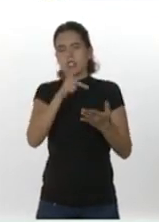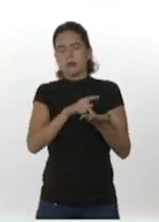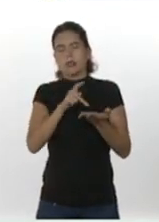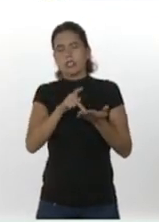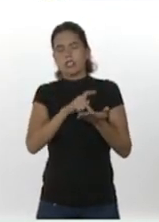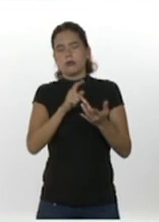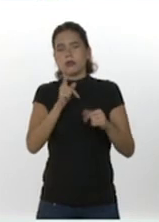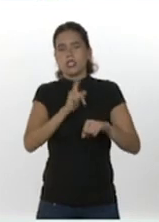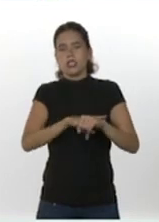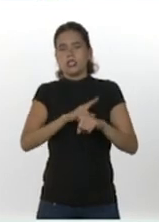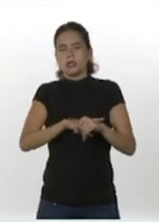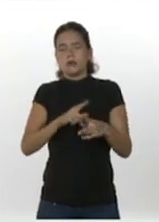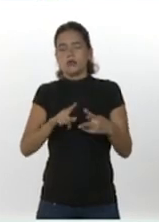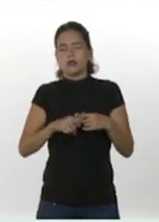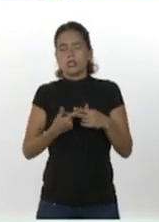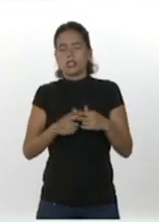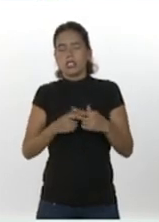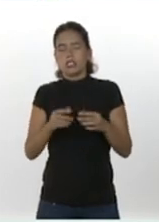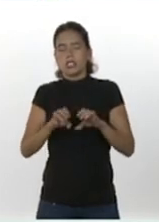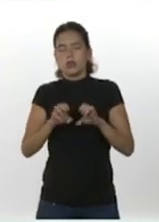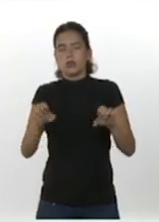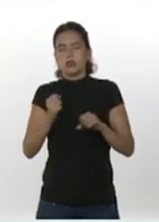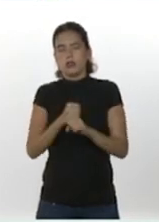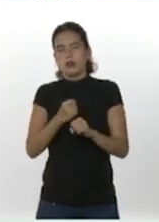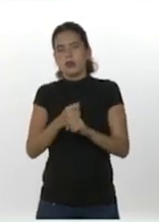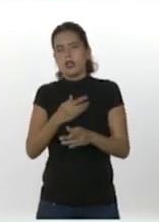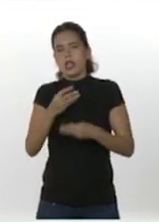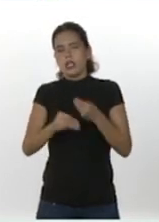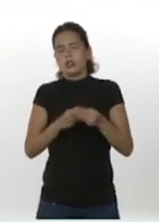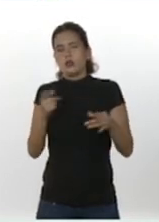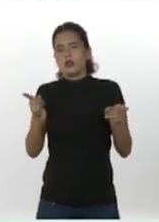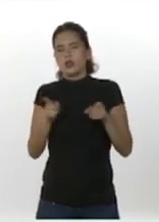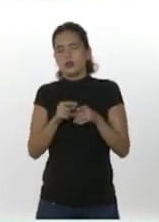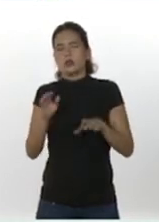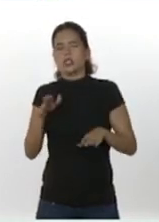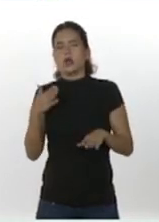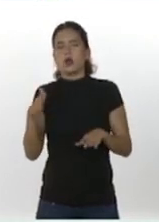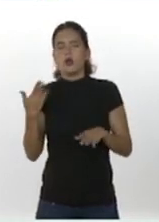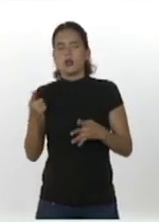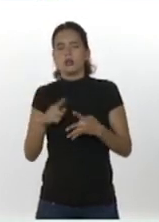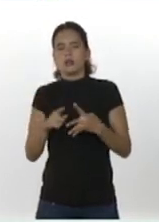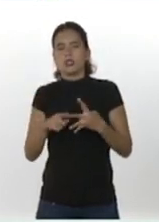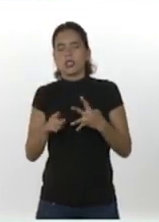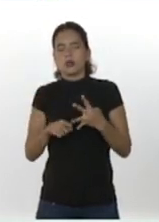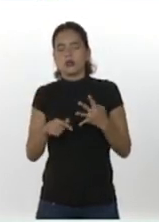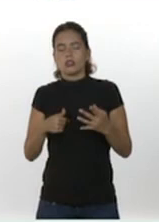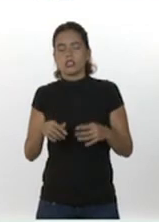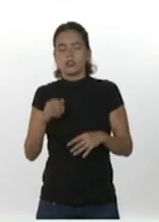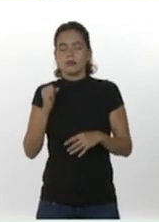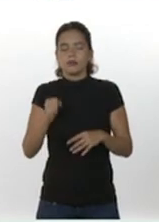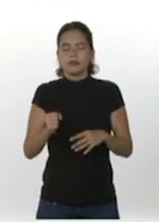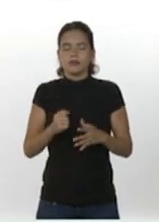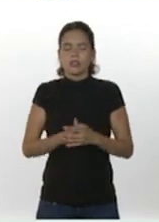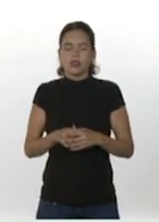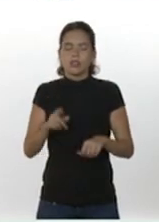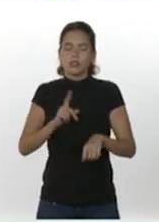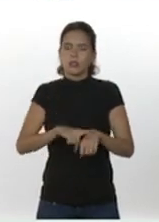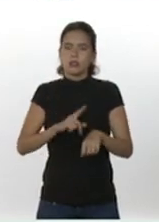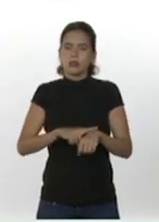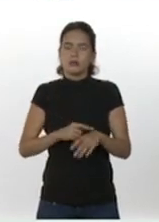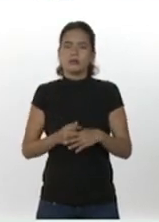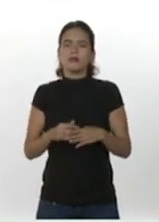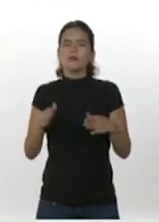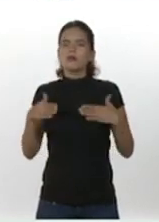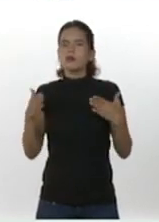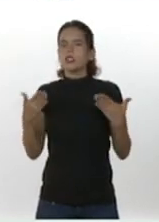tiempo que estuvo en el taller de educación laboral. Hacer un breve resumen de cuáles son esas habilidades que se han consolidado a lo largo de este tiempo, de